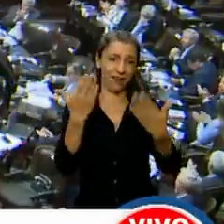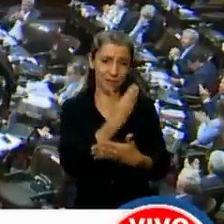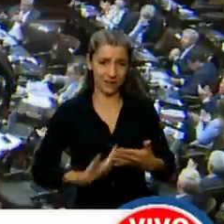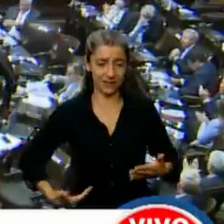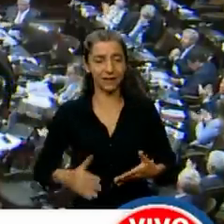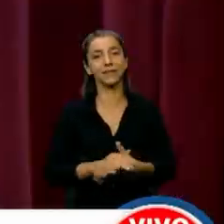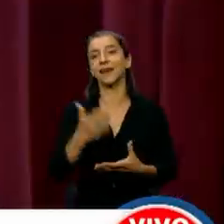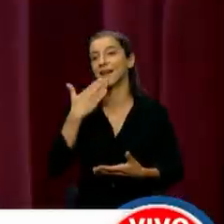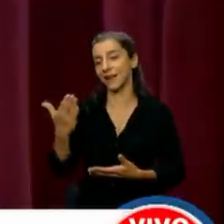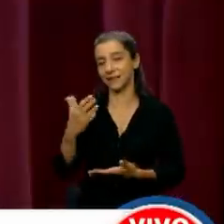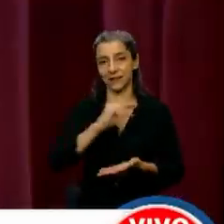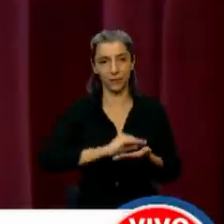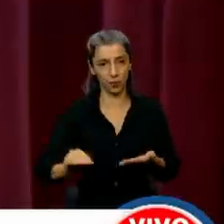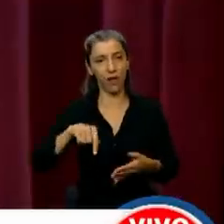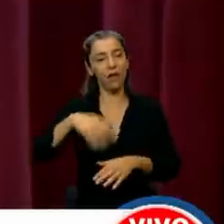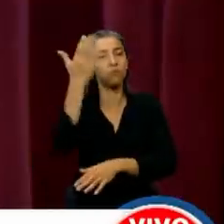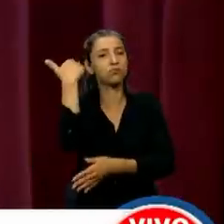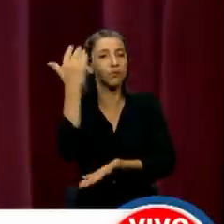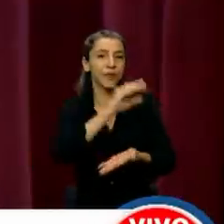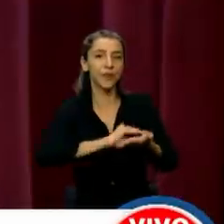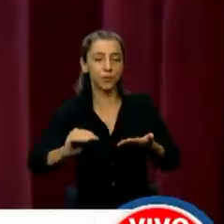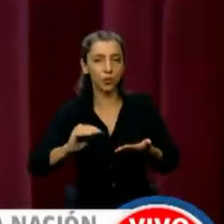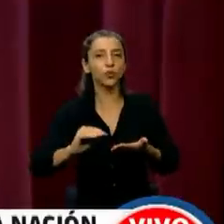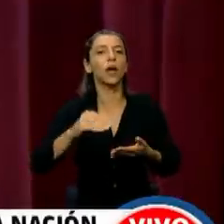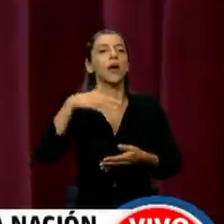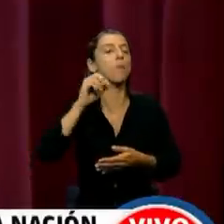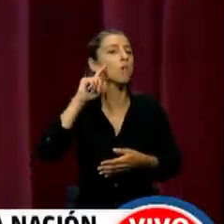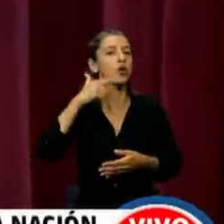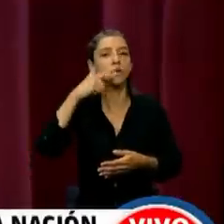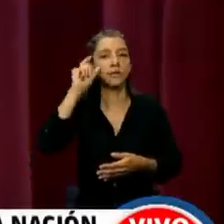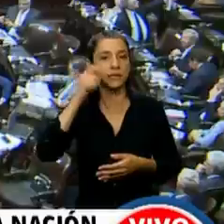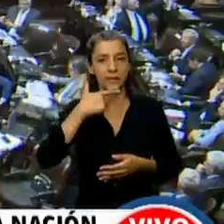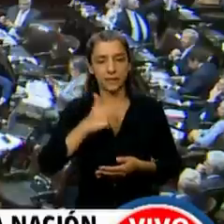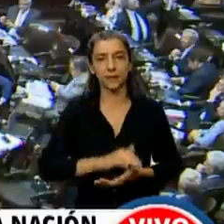gracias diputada en el uso de la palabra la diputada carolina moises